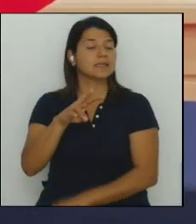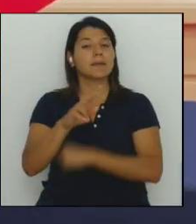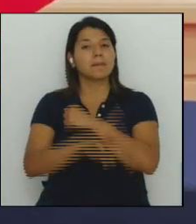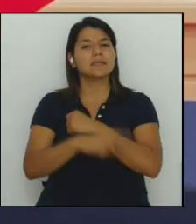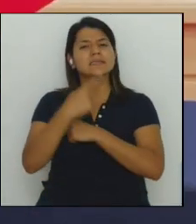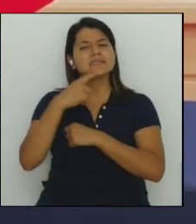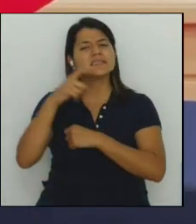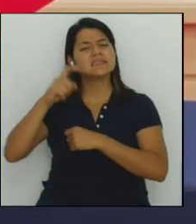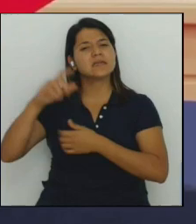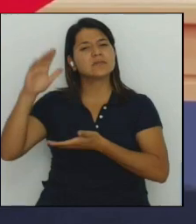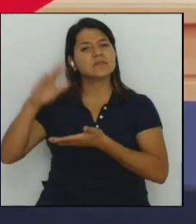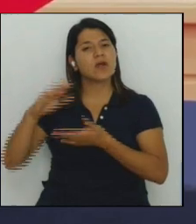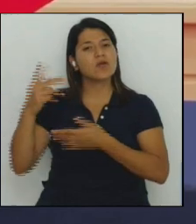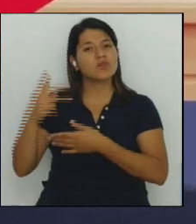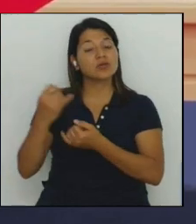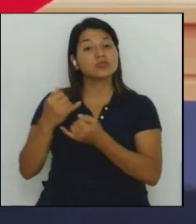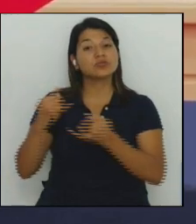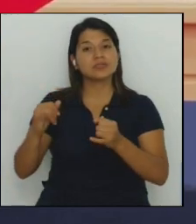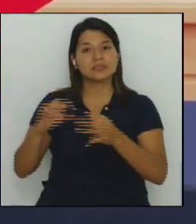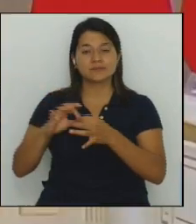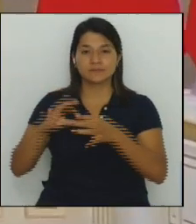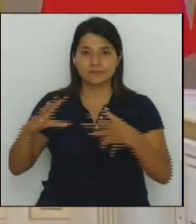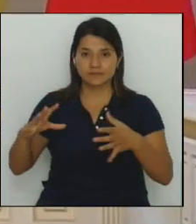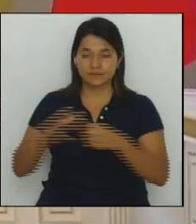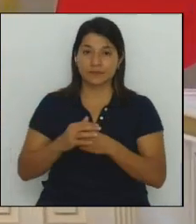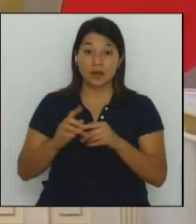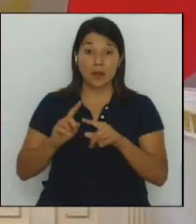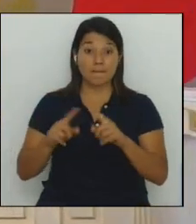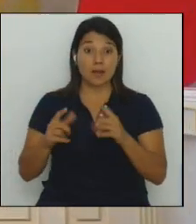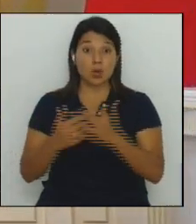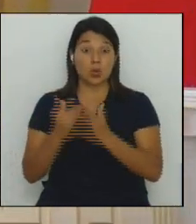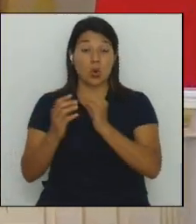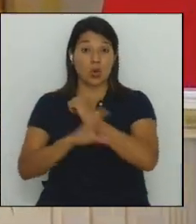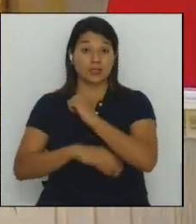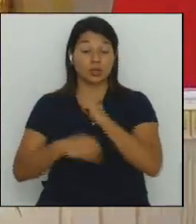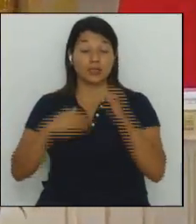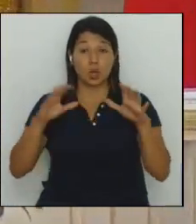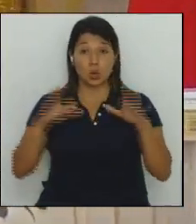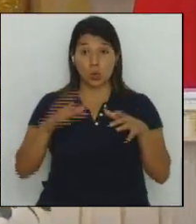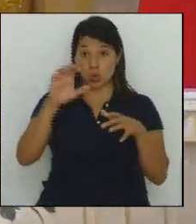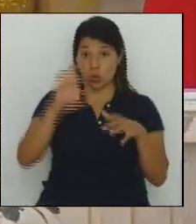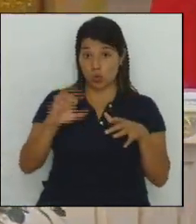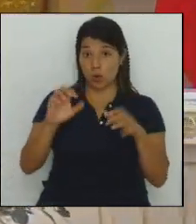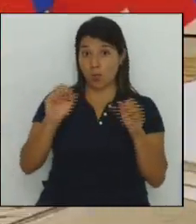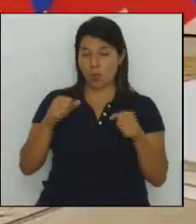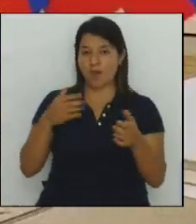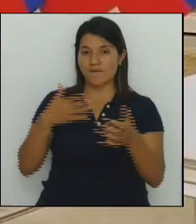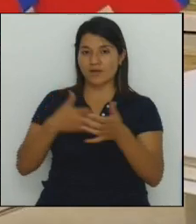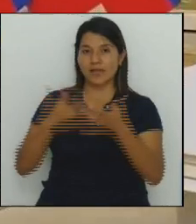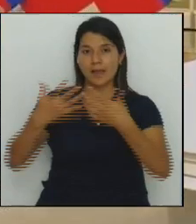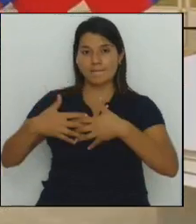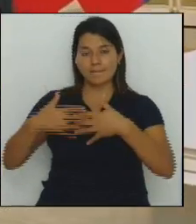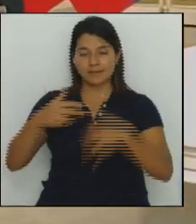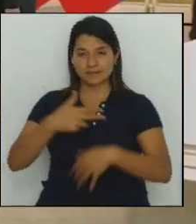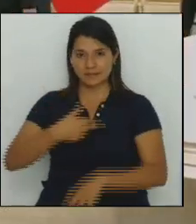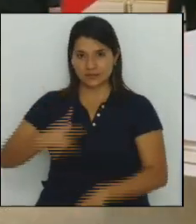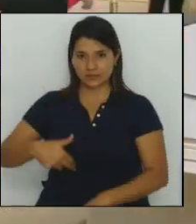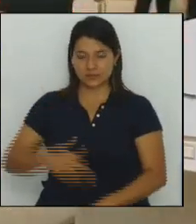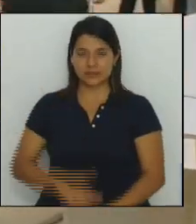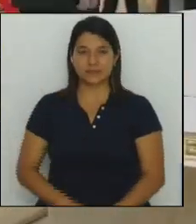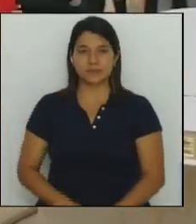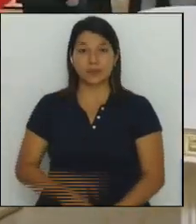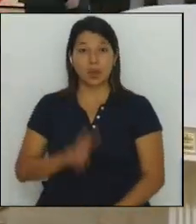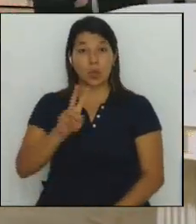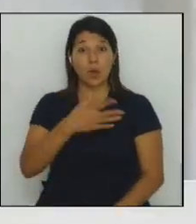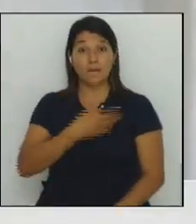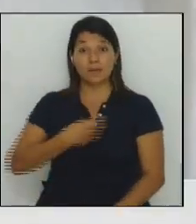lazos. Pero las nuevas sanciones de la Unión Europea podrían afectar a las empresas chinas. Los dos presidentes también asumen